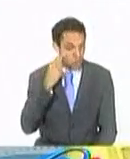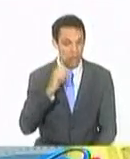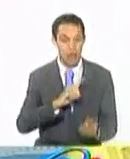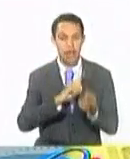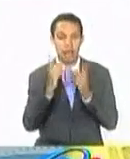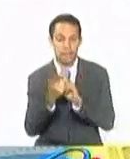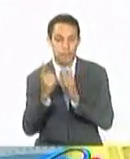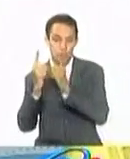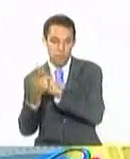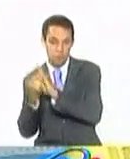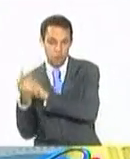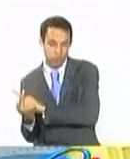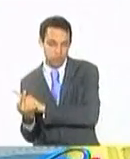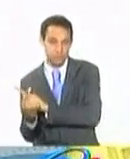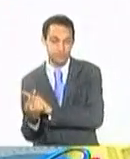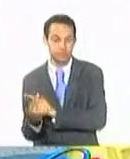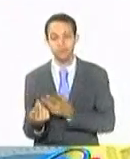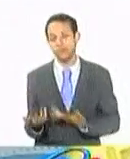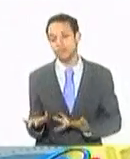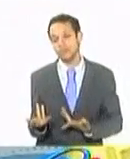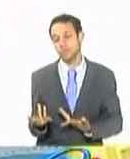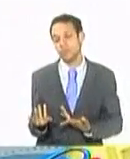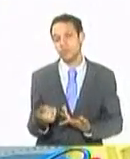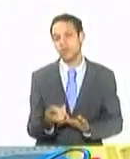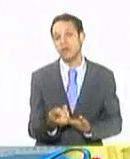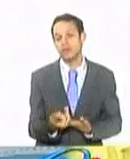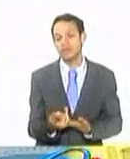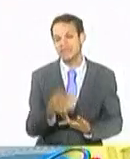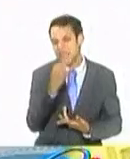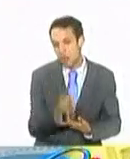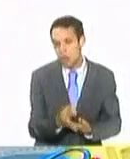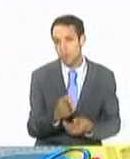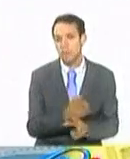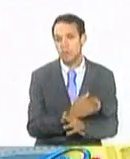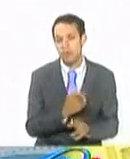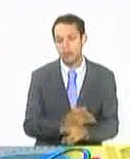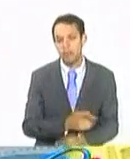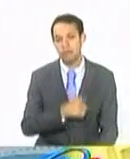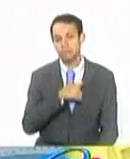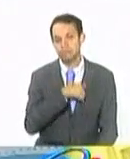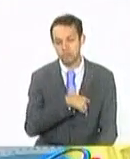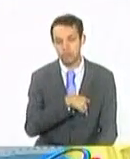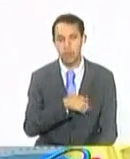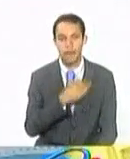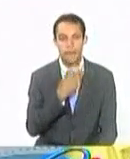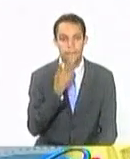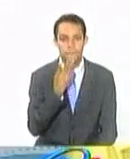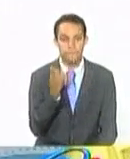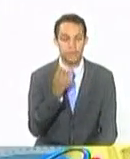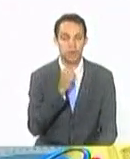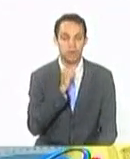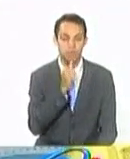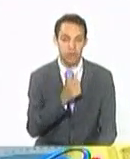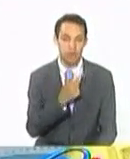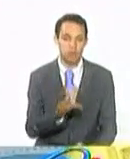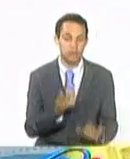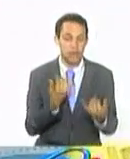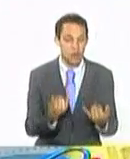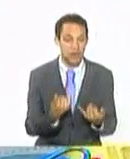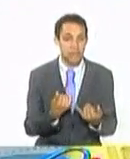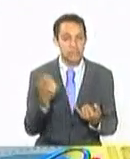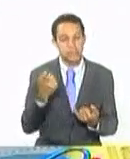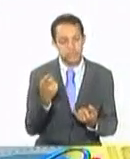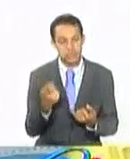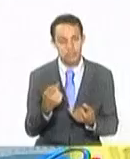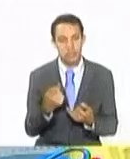impresionante si yo me hubiera ido con el primer examen con toda seguridad hubiera terminado medicado para la tiroides y entonces ahí